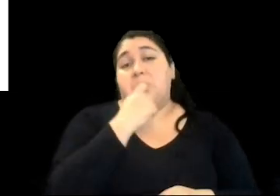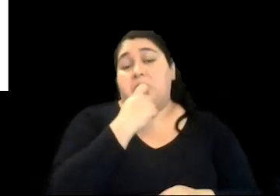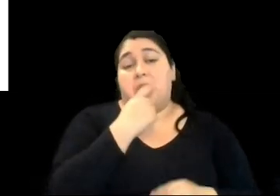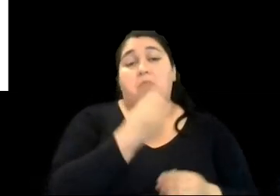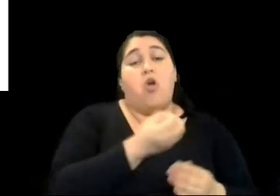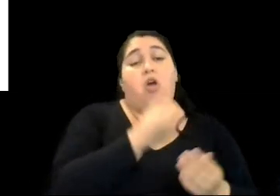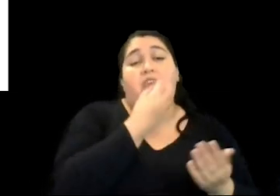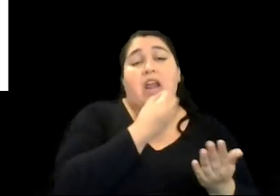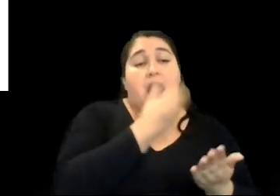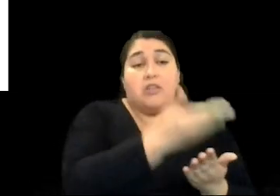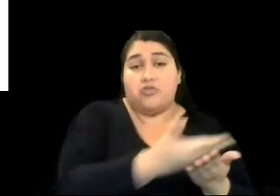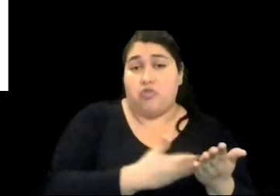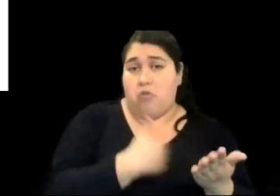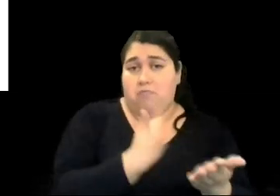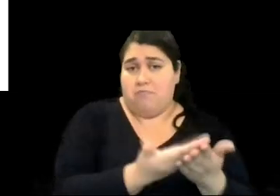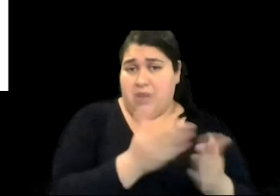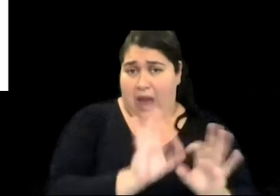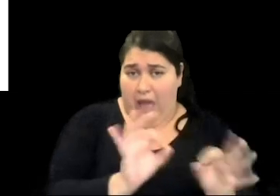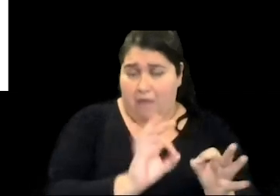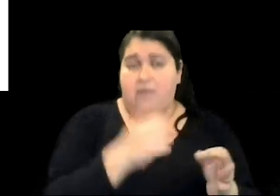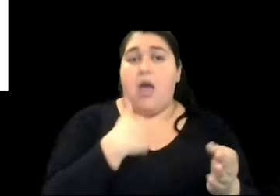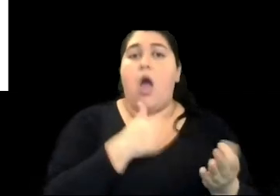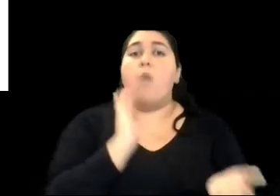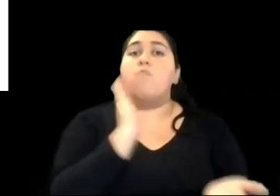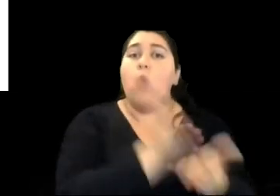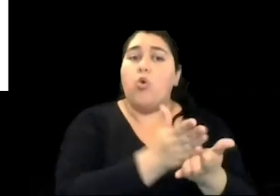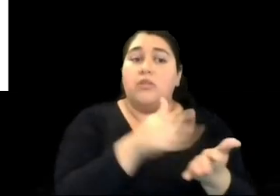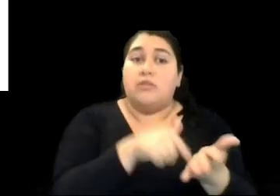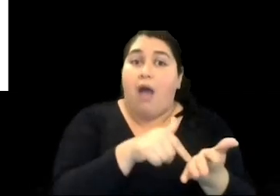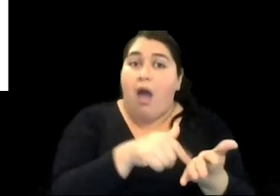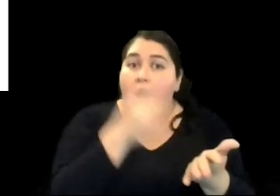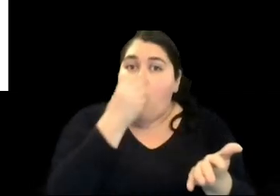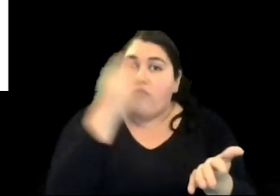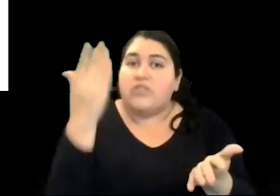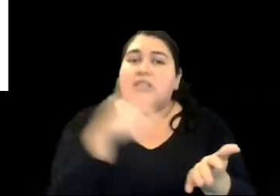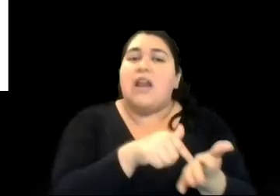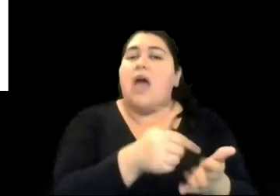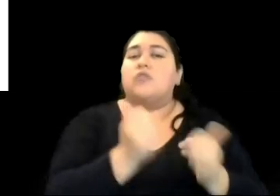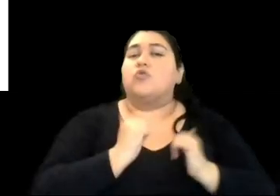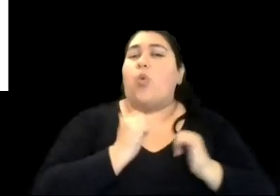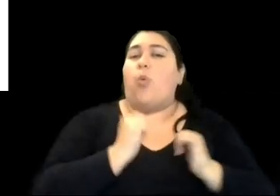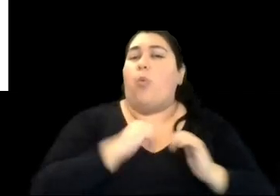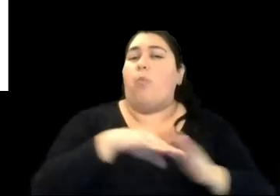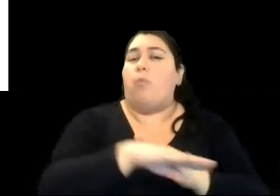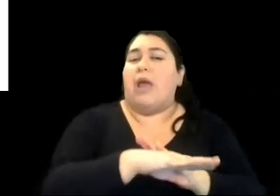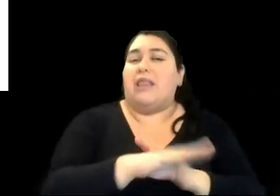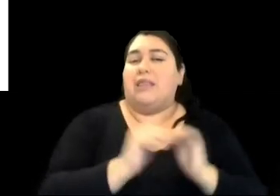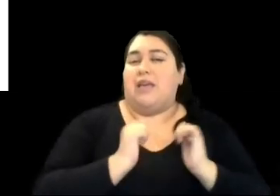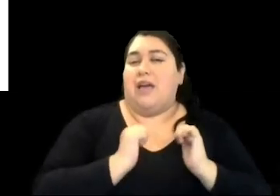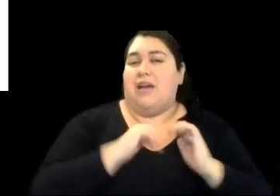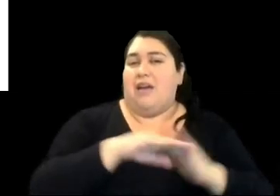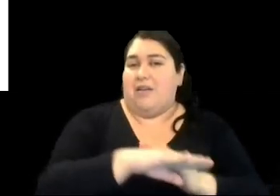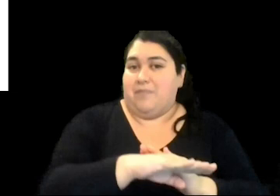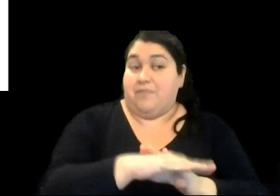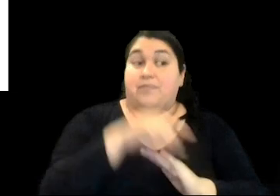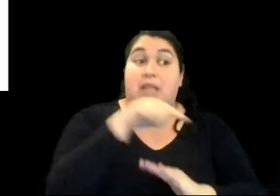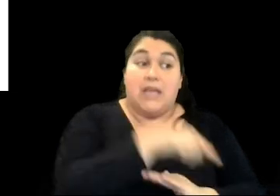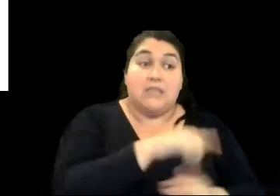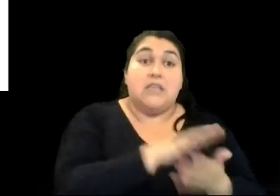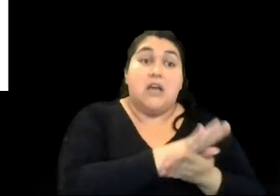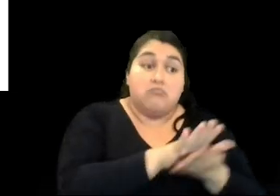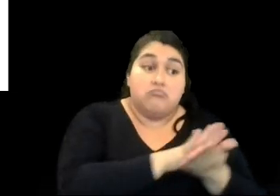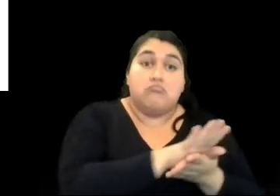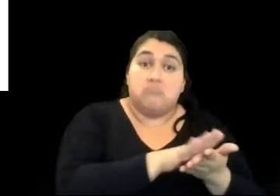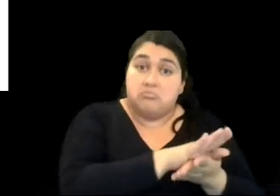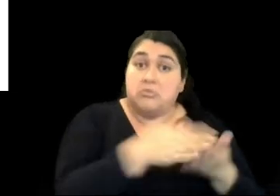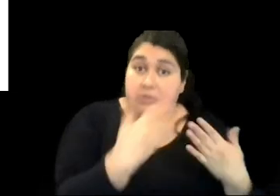jurada, tengo una multa que no está firme por la ausencia de presentación de esa declaración jurada. Esa situación se puede remediar con